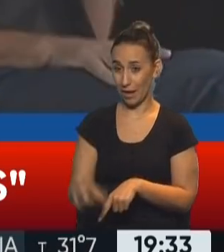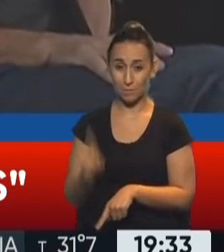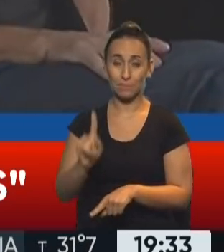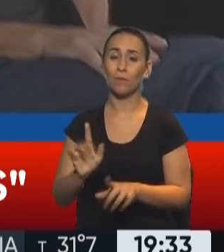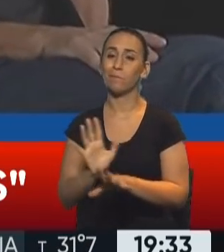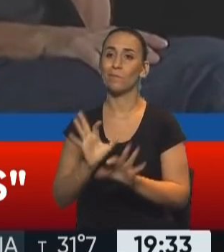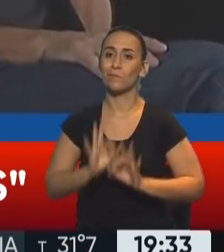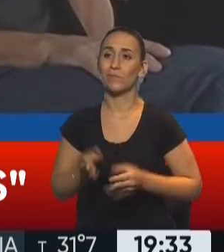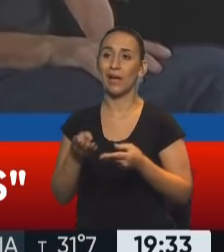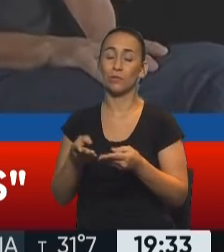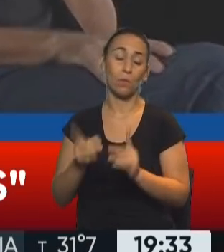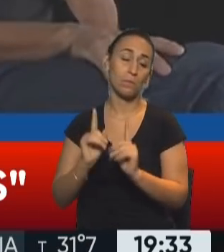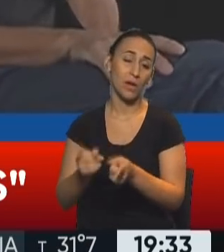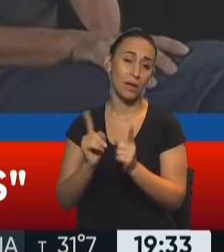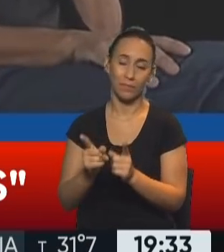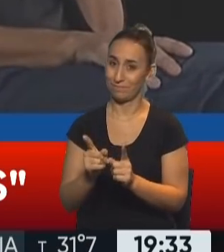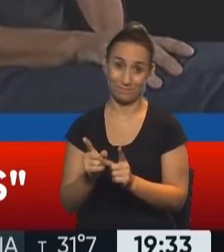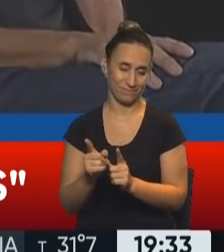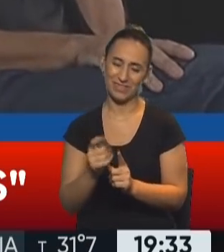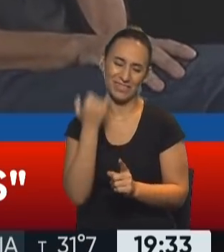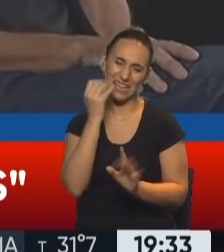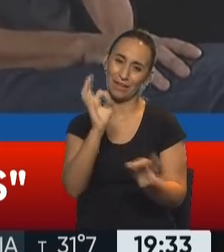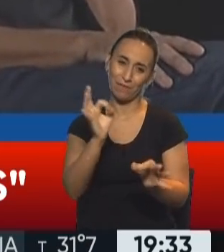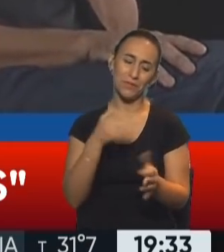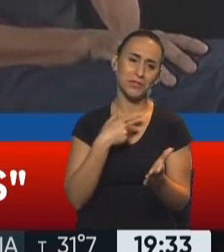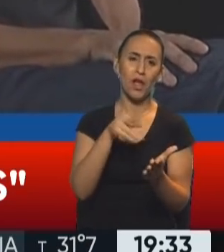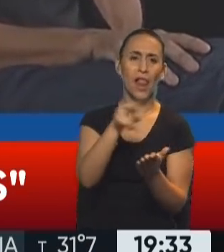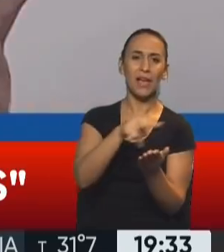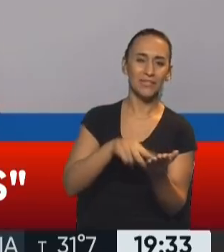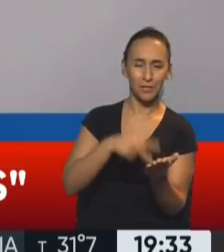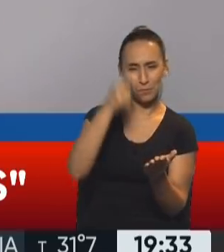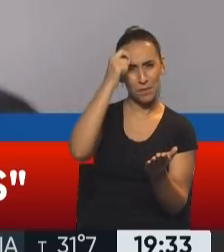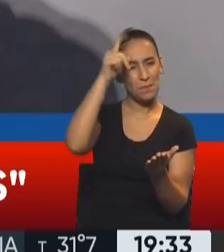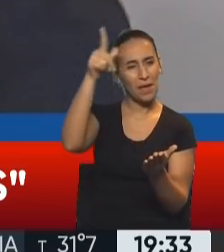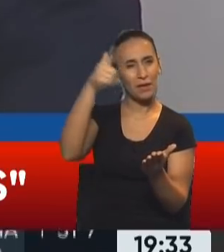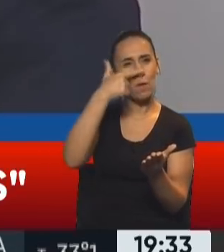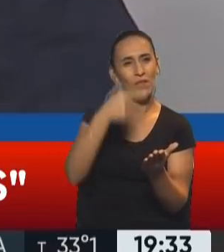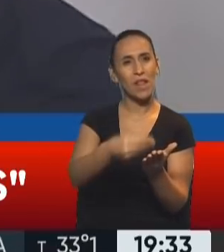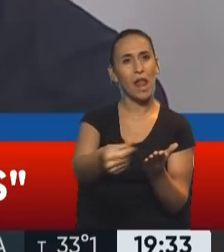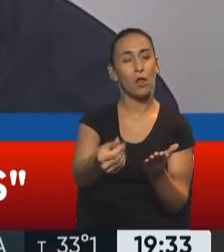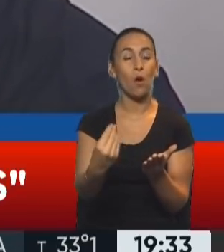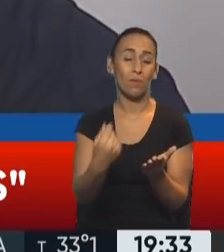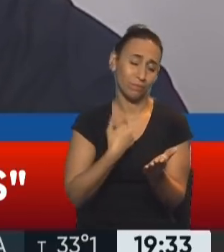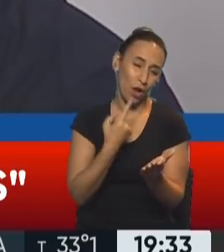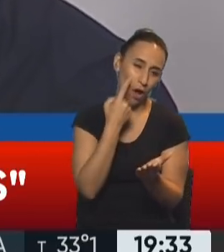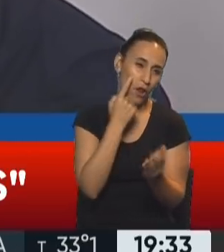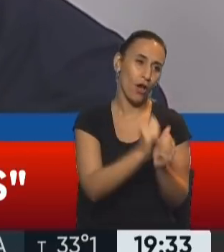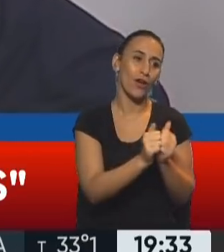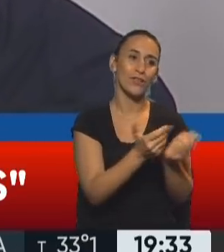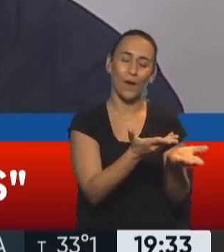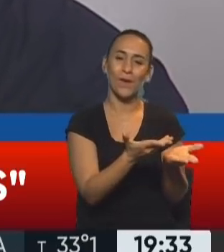comienzo. Entonces uno lo va leyendo y ya supone cómo termina el libro, porque ya conoce la historia. Pero es un